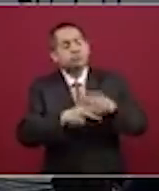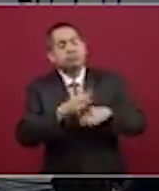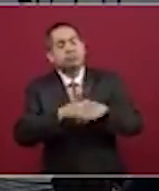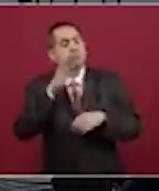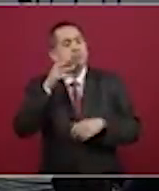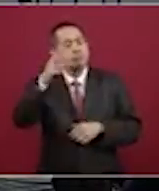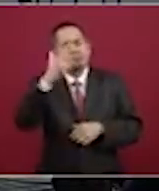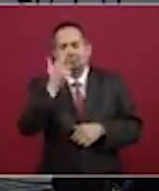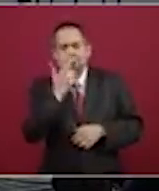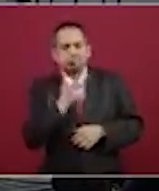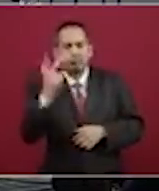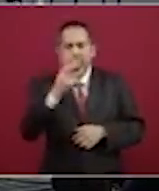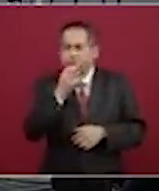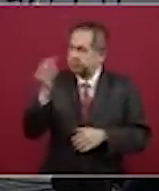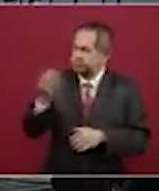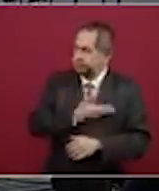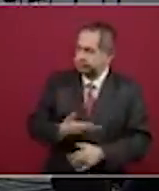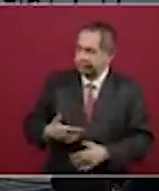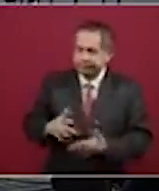venir.